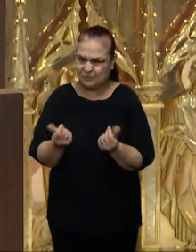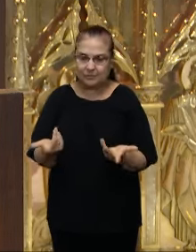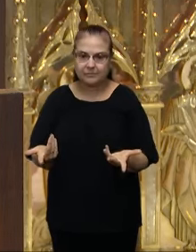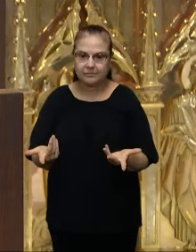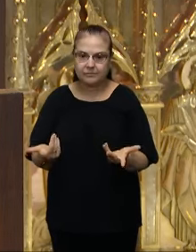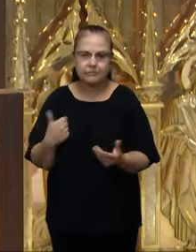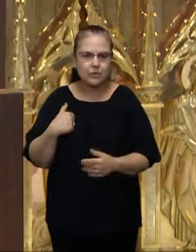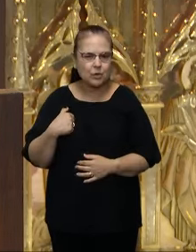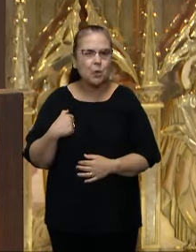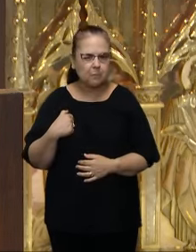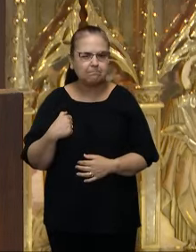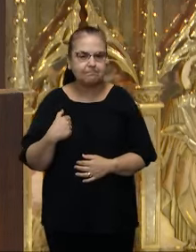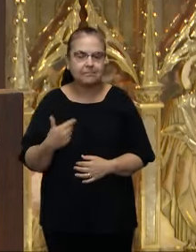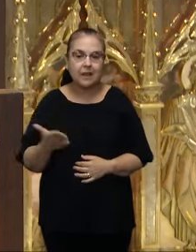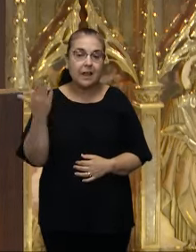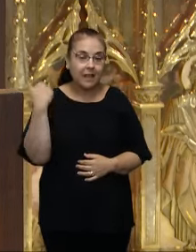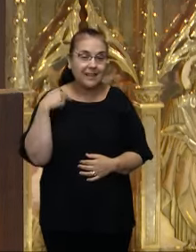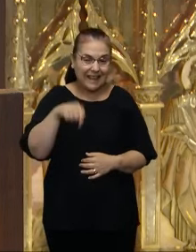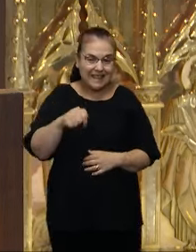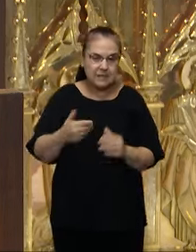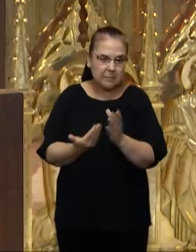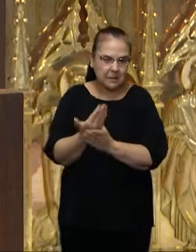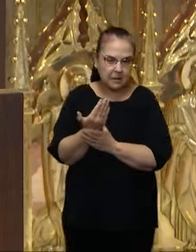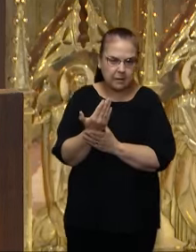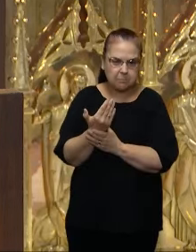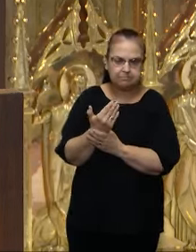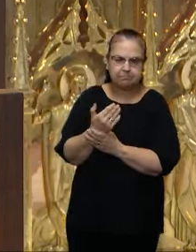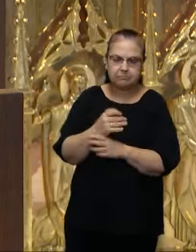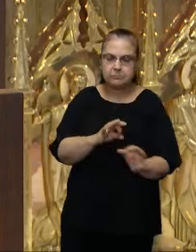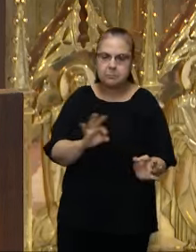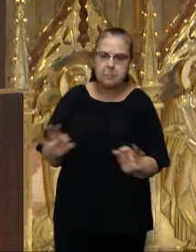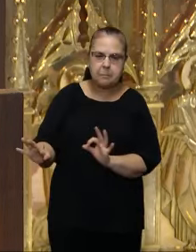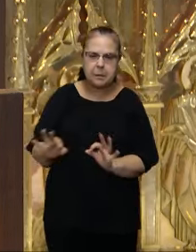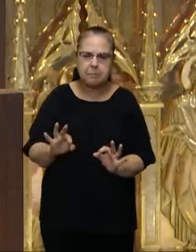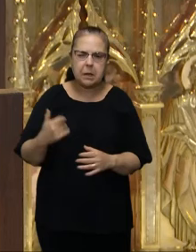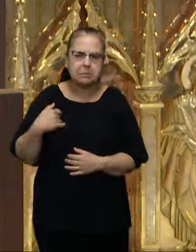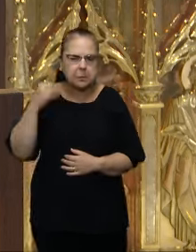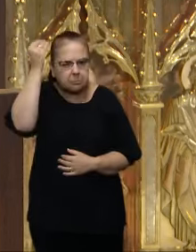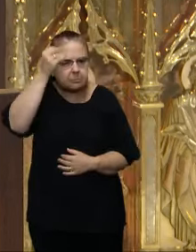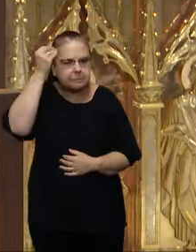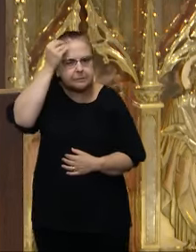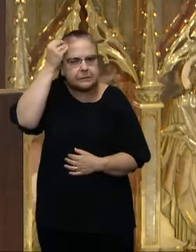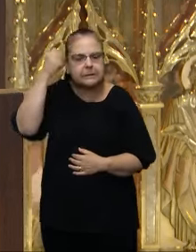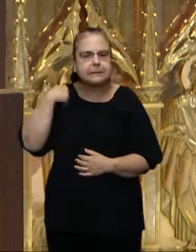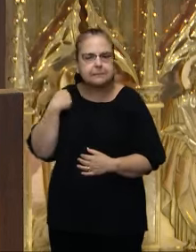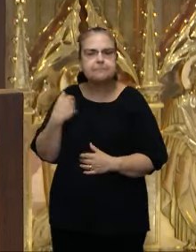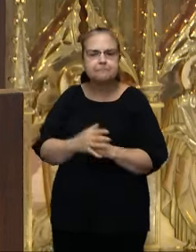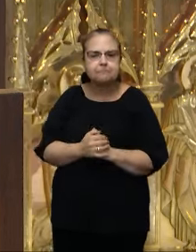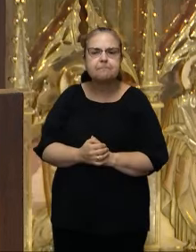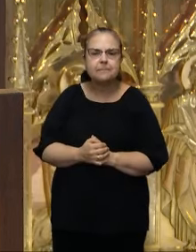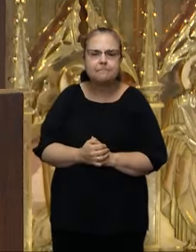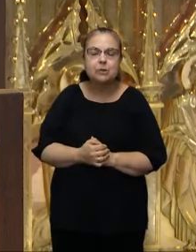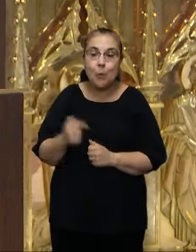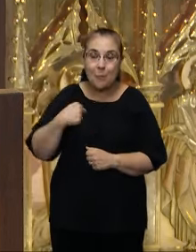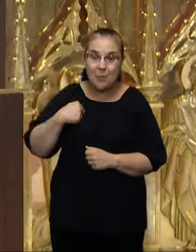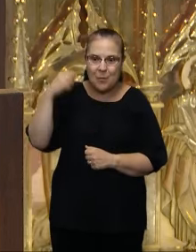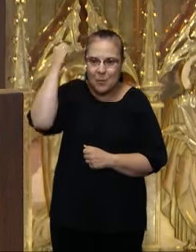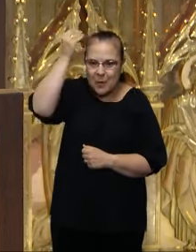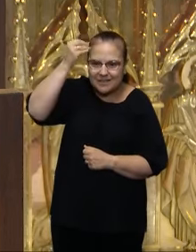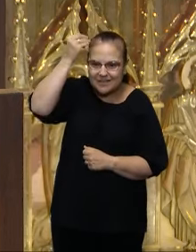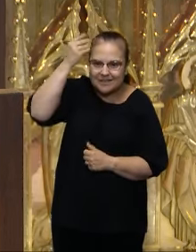estaba preparando ayer y esta mañana un rato, estaba reflexionando sobre este pasaje del Evangelio, se me venía a la